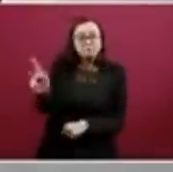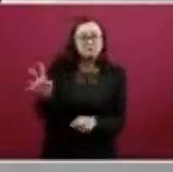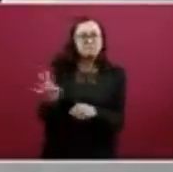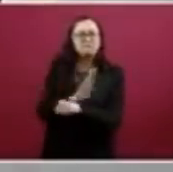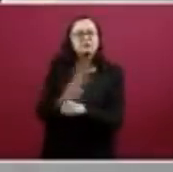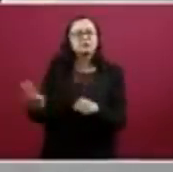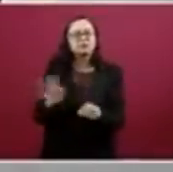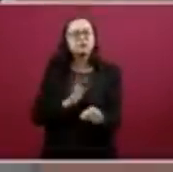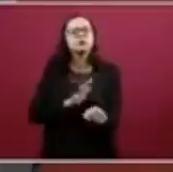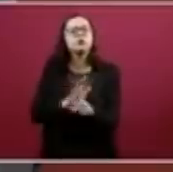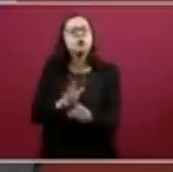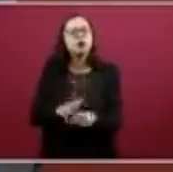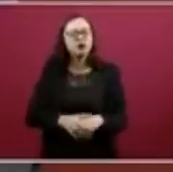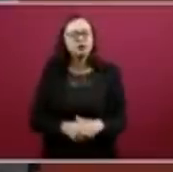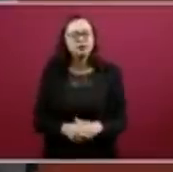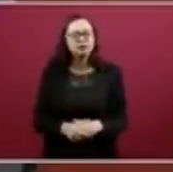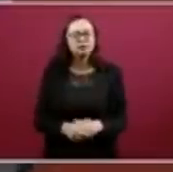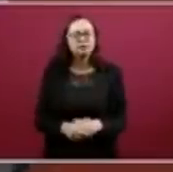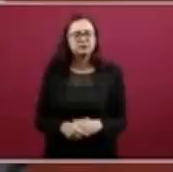Entonces,